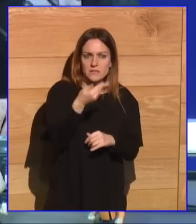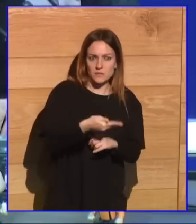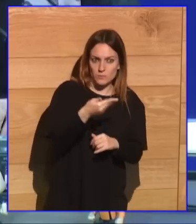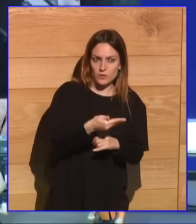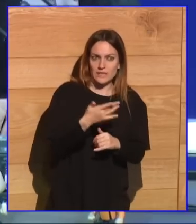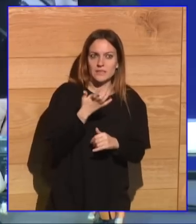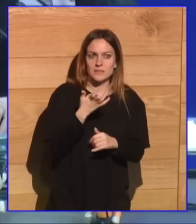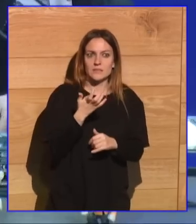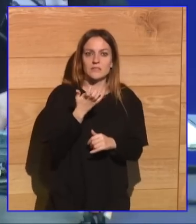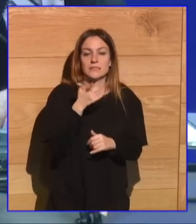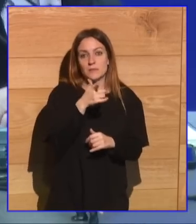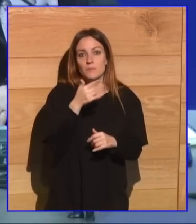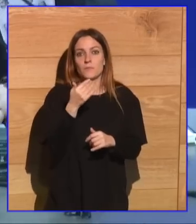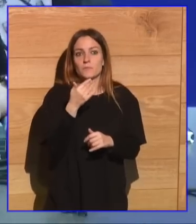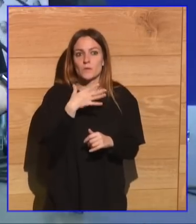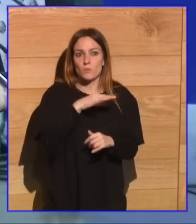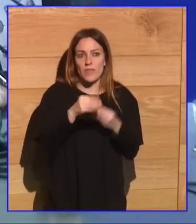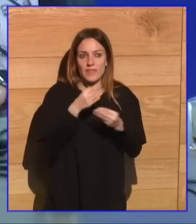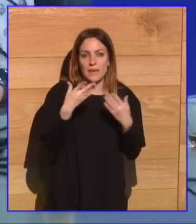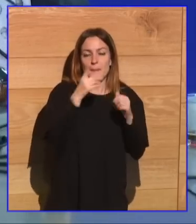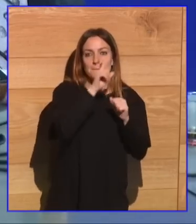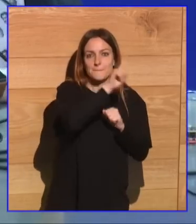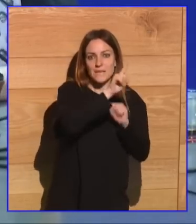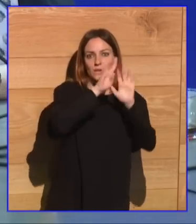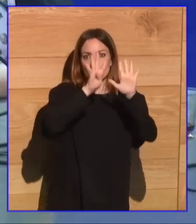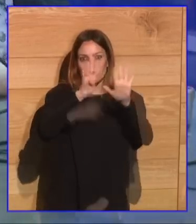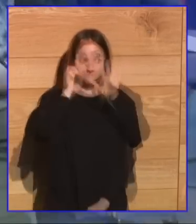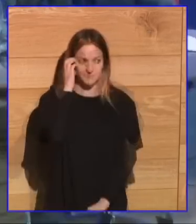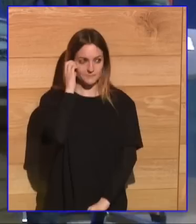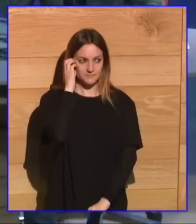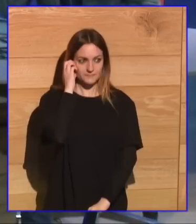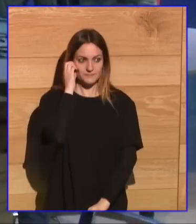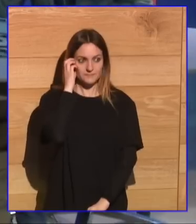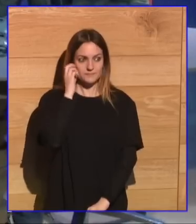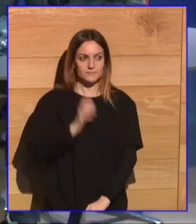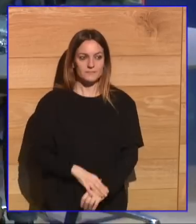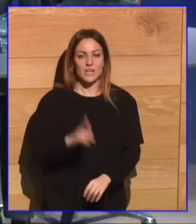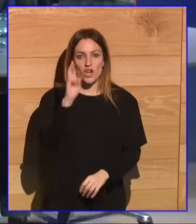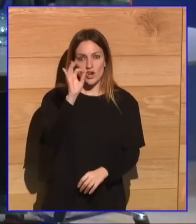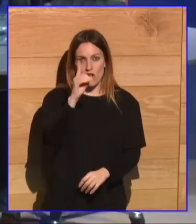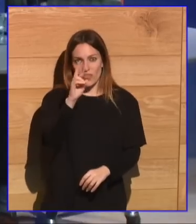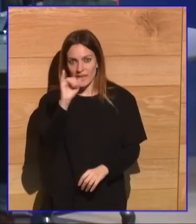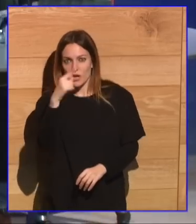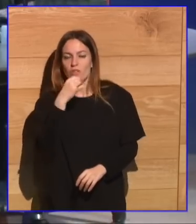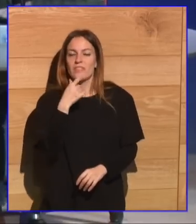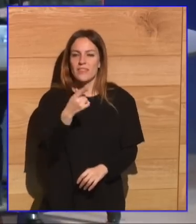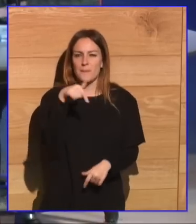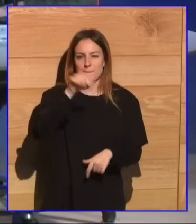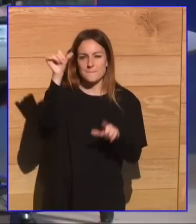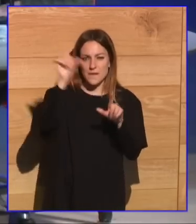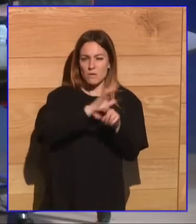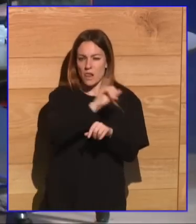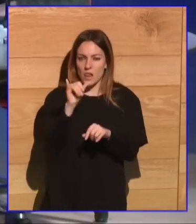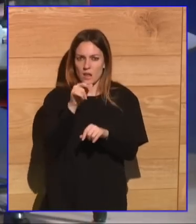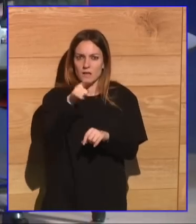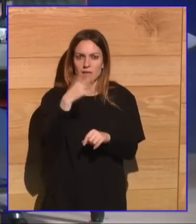con 1988 Arde Mississippi. Que decía Rodrigo, hay películas que eso, que en su caso le